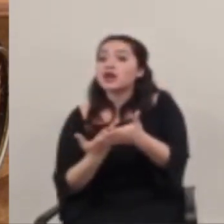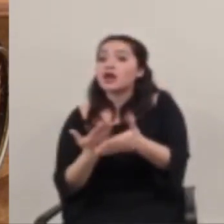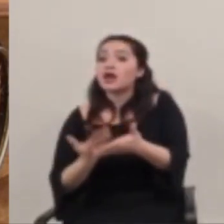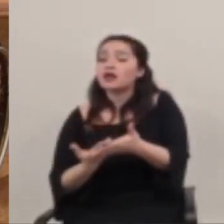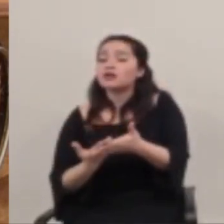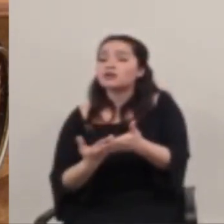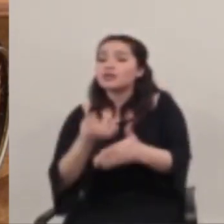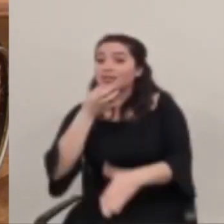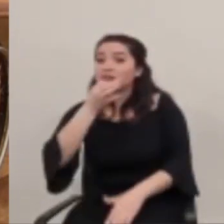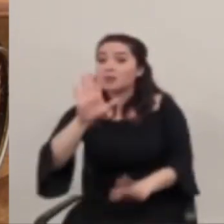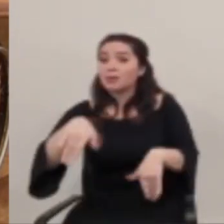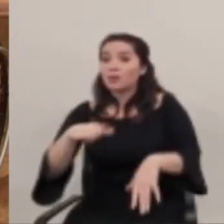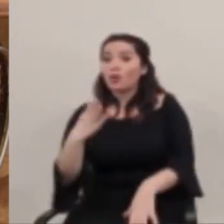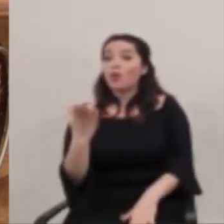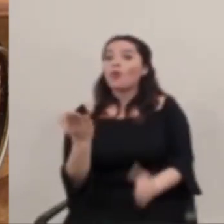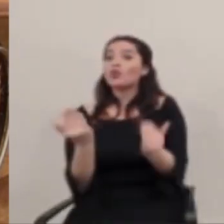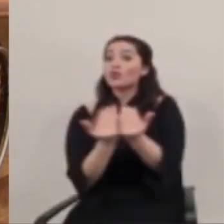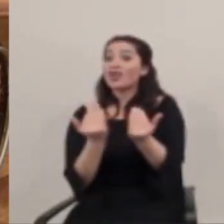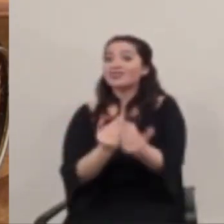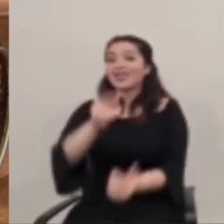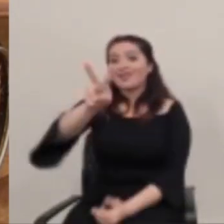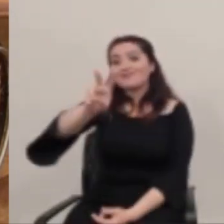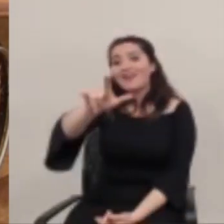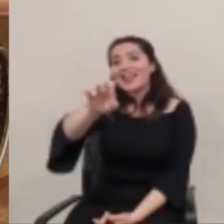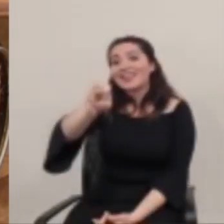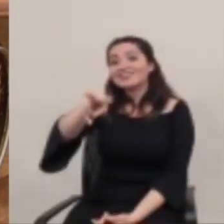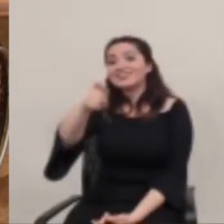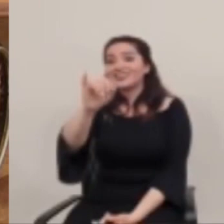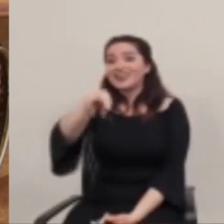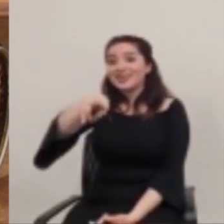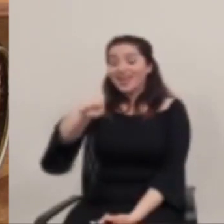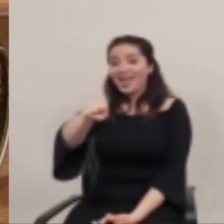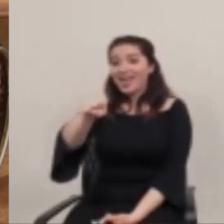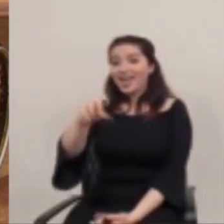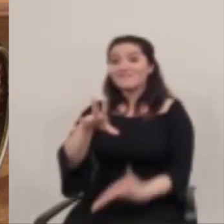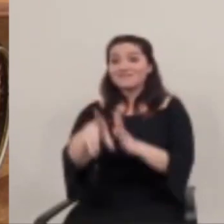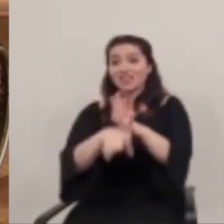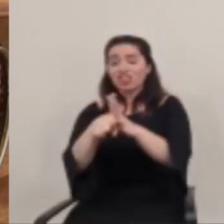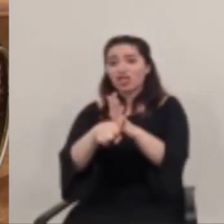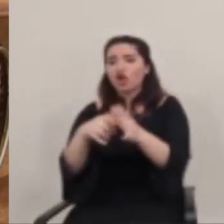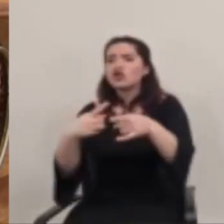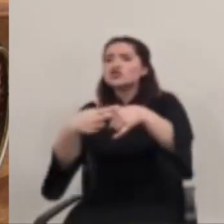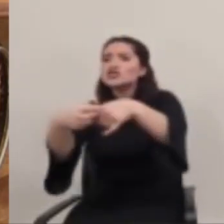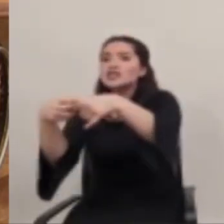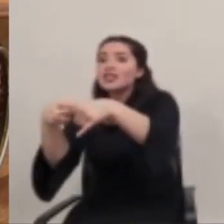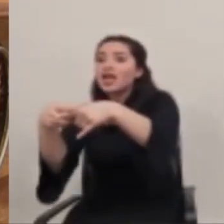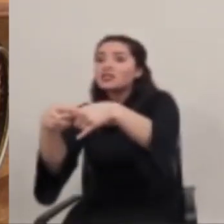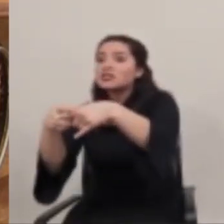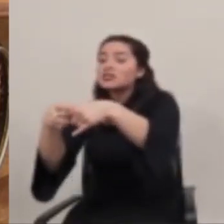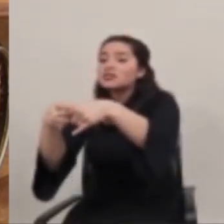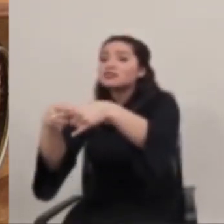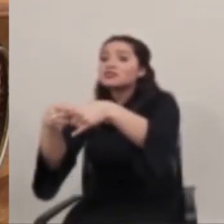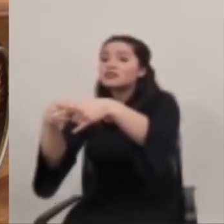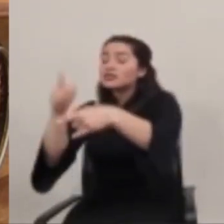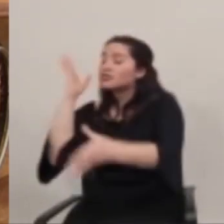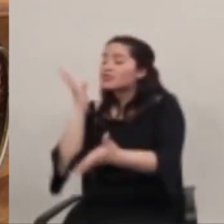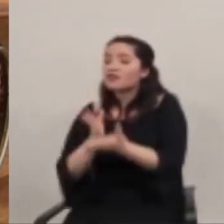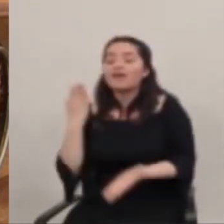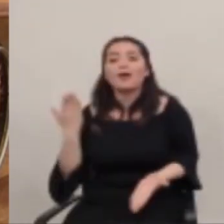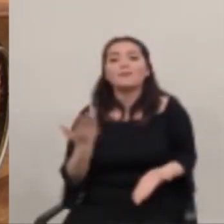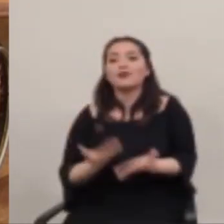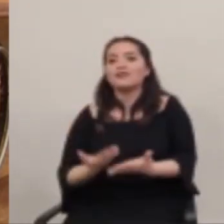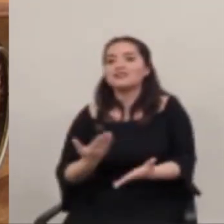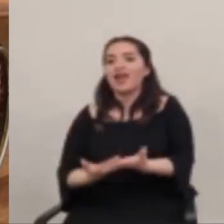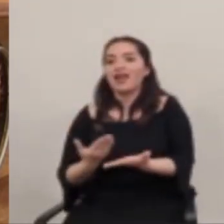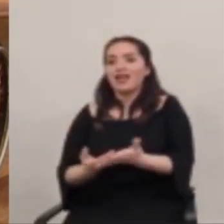decía la estudiante Valentina también en el video, que es de qué manera la sociedad aprovecha las